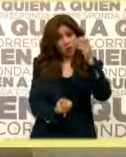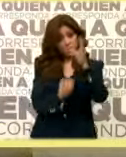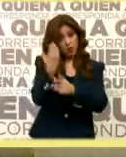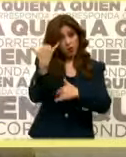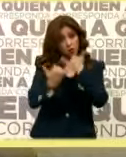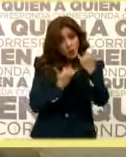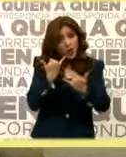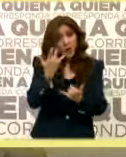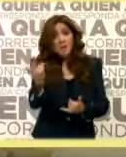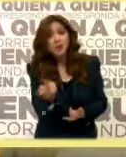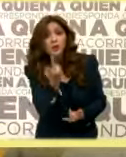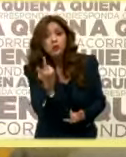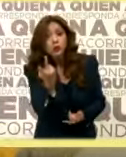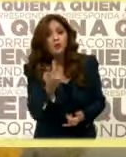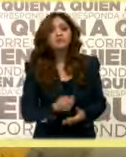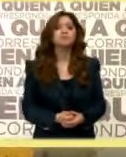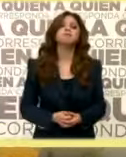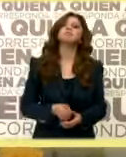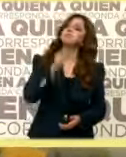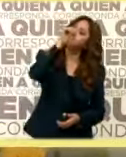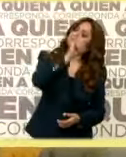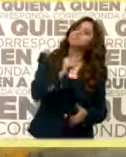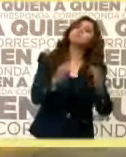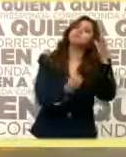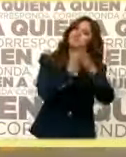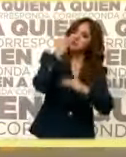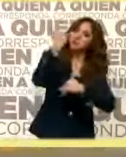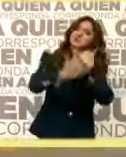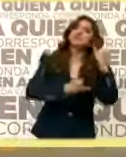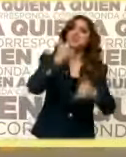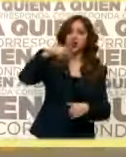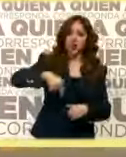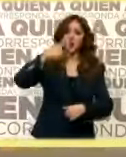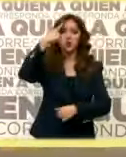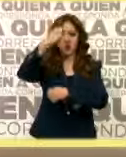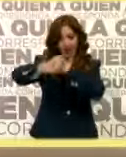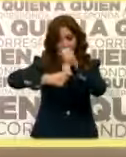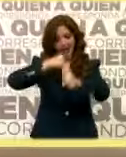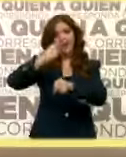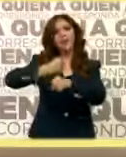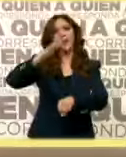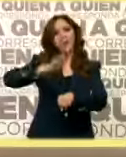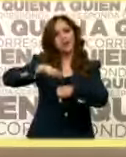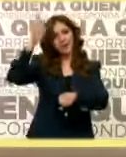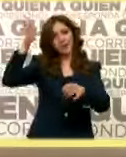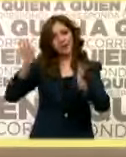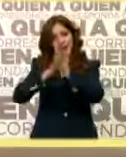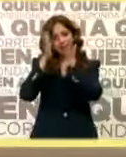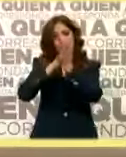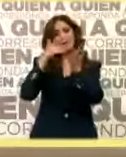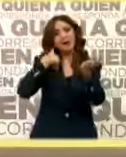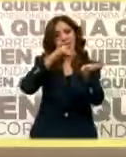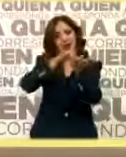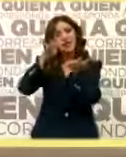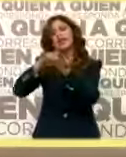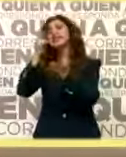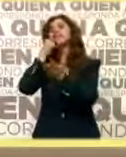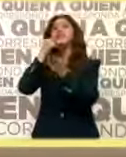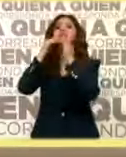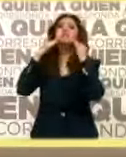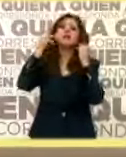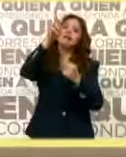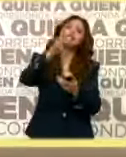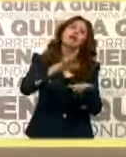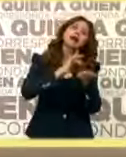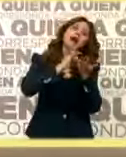Muchas novedades y felices de participar un año más contigo, construyendo sonrisas con un granito de arena. Gracias por seguir